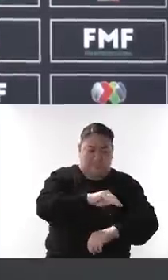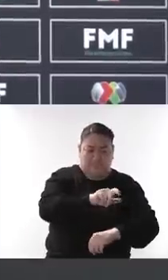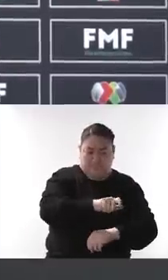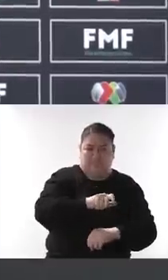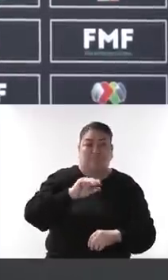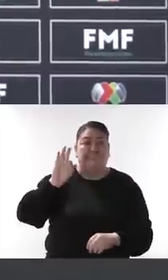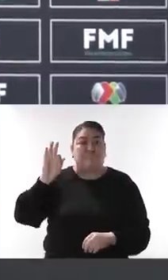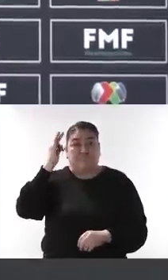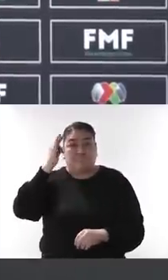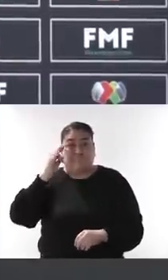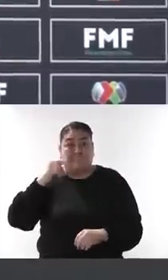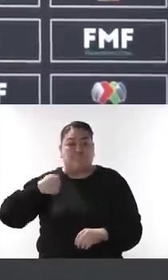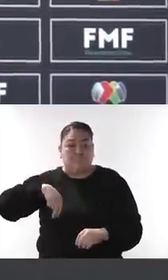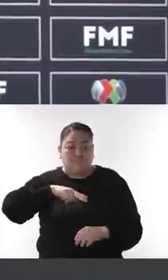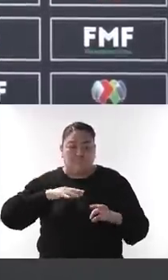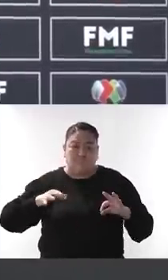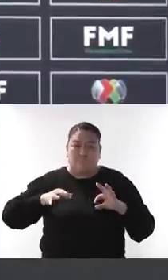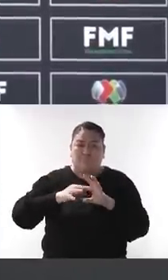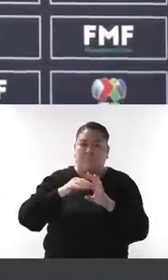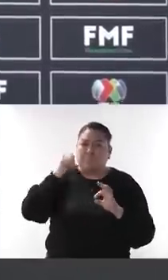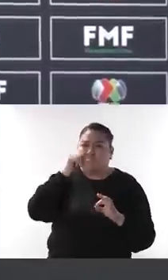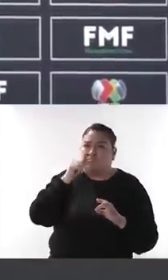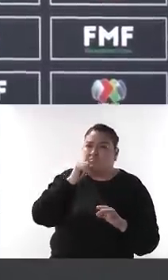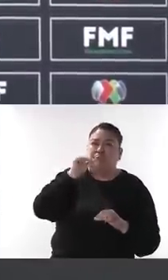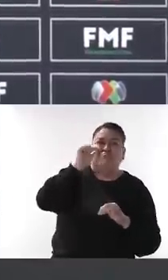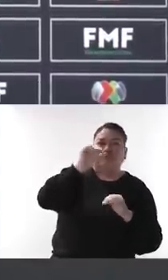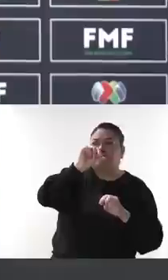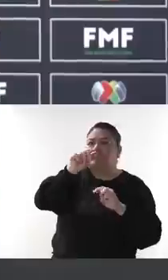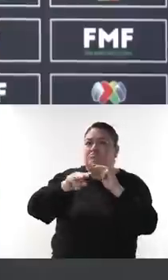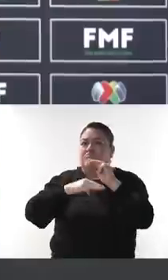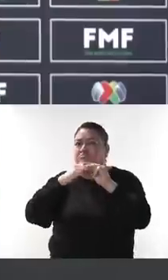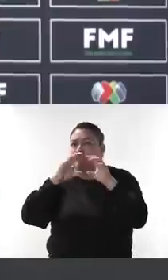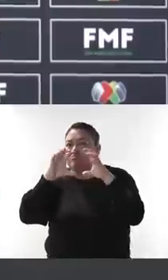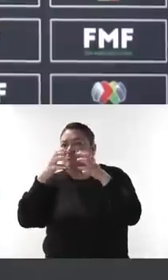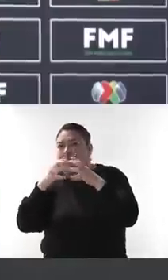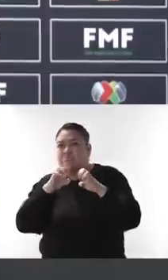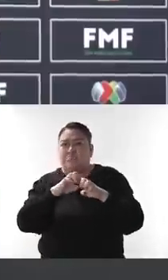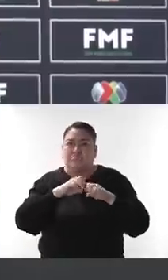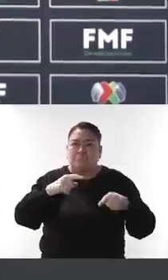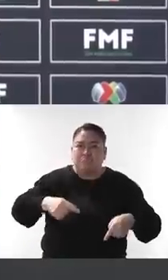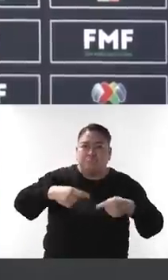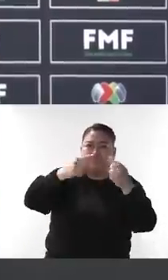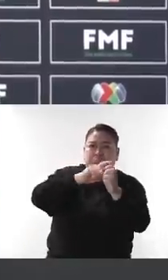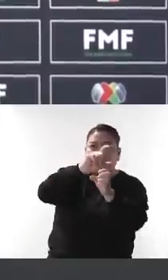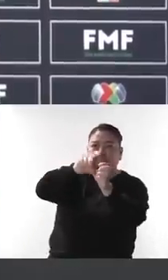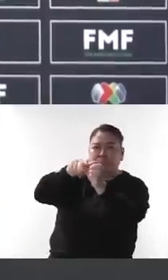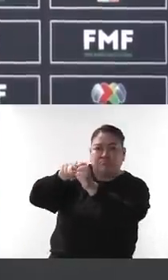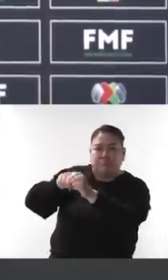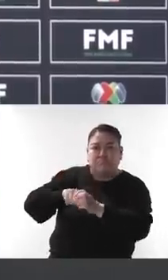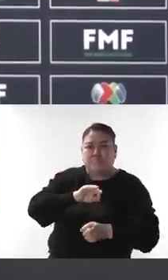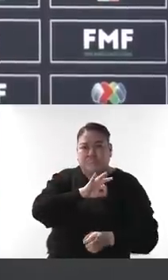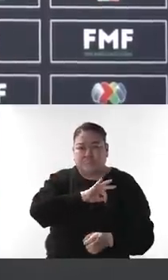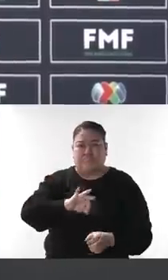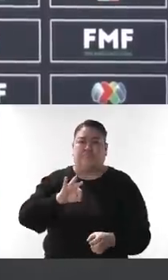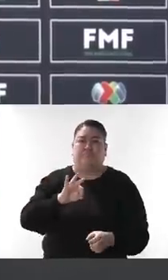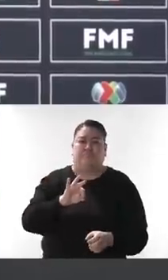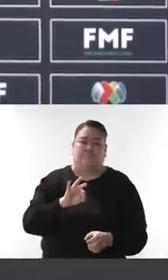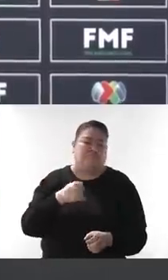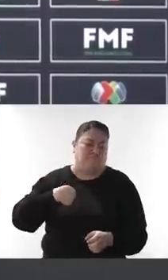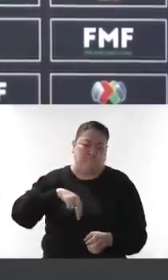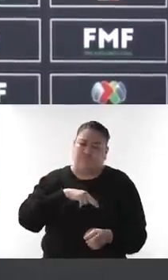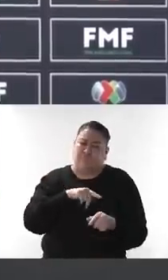Federación seguiremos buscando las mejores competencias posibles para nuestras selecciones y nuestros clubes. Este es un tema que